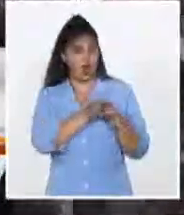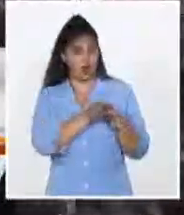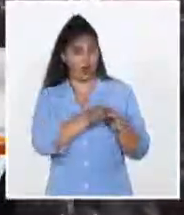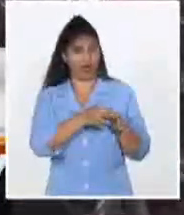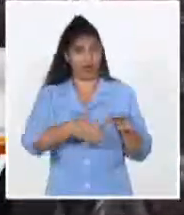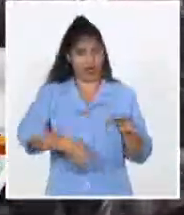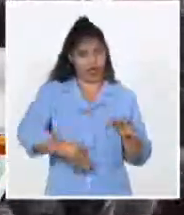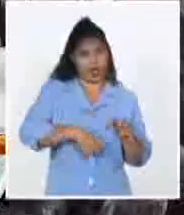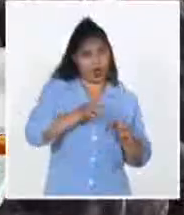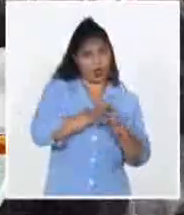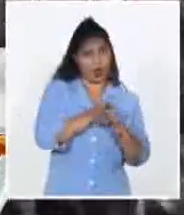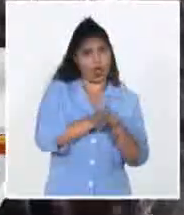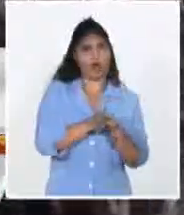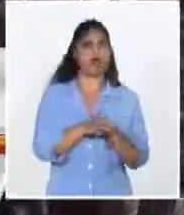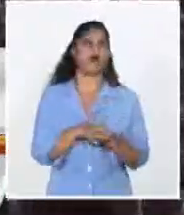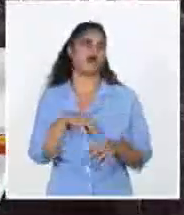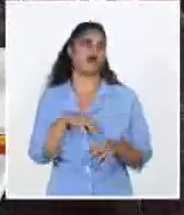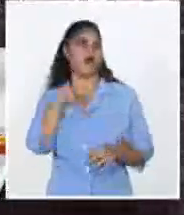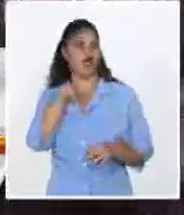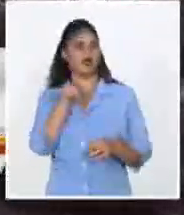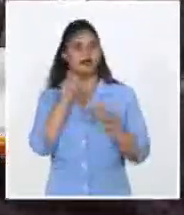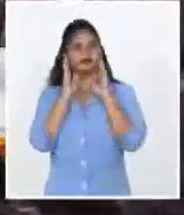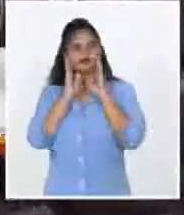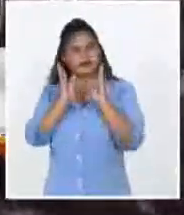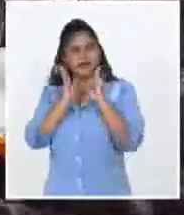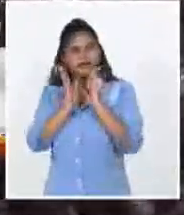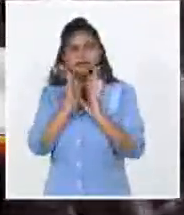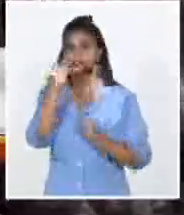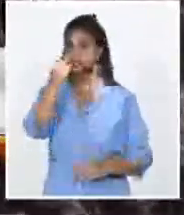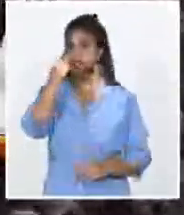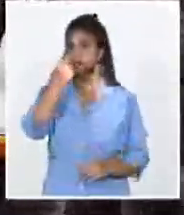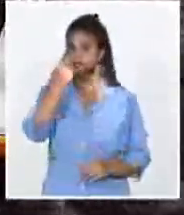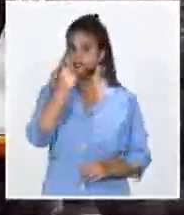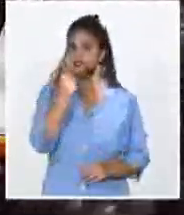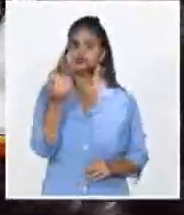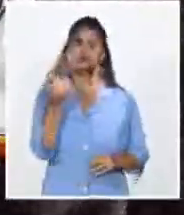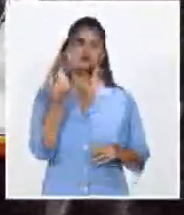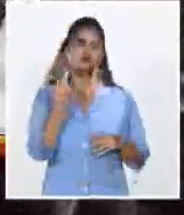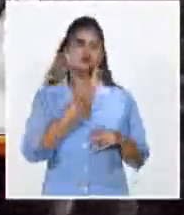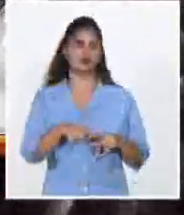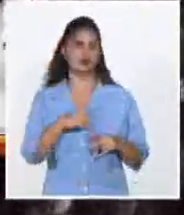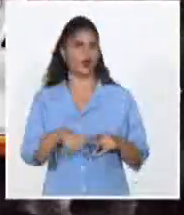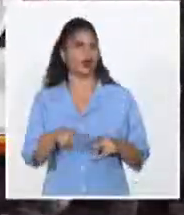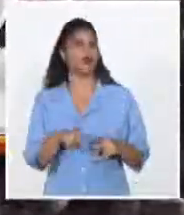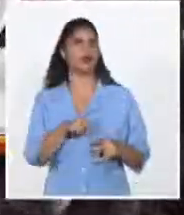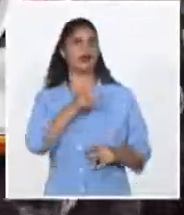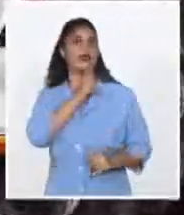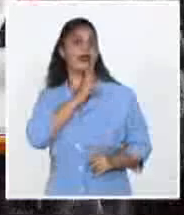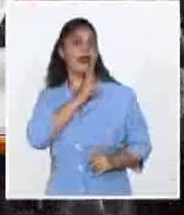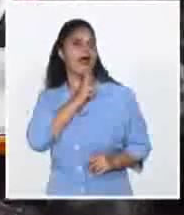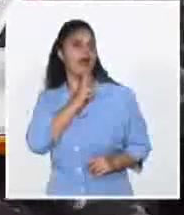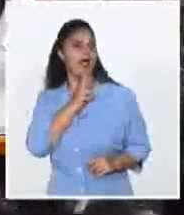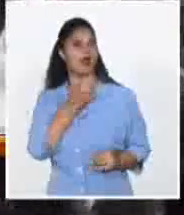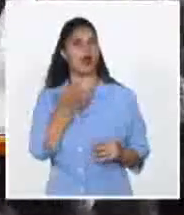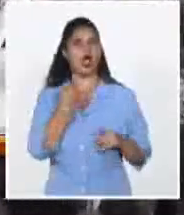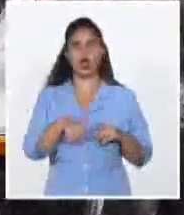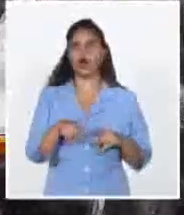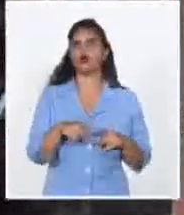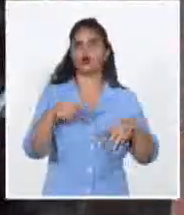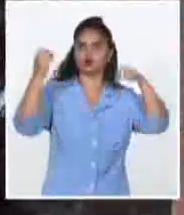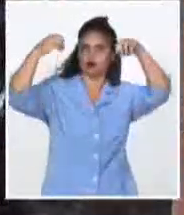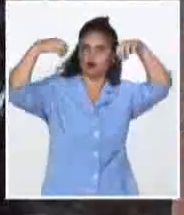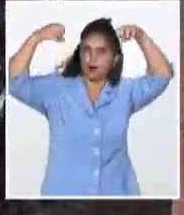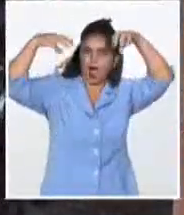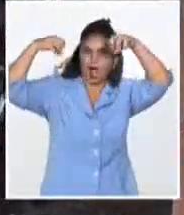tenerle mucho rigor en cuanto a su alimentación, no le puede faltar el agua, electricidad también, tiene que tener su